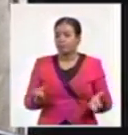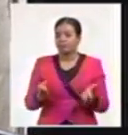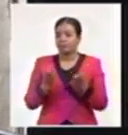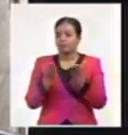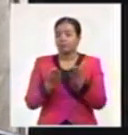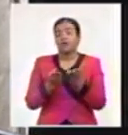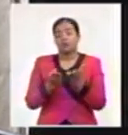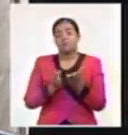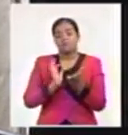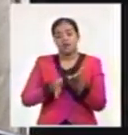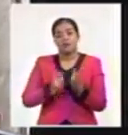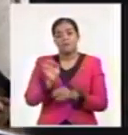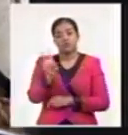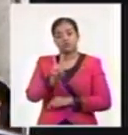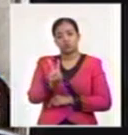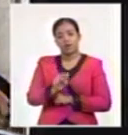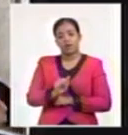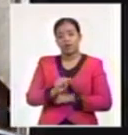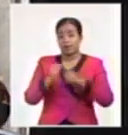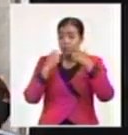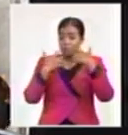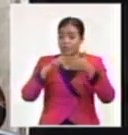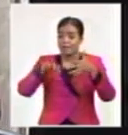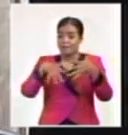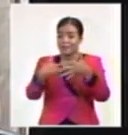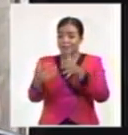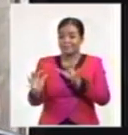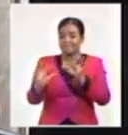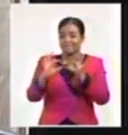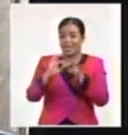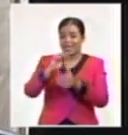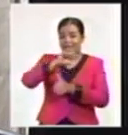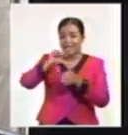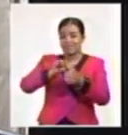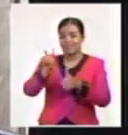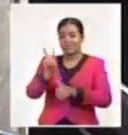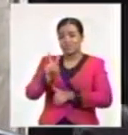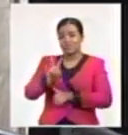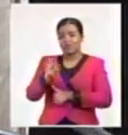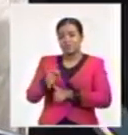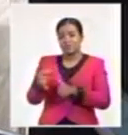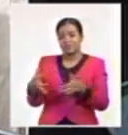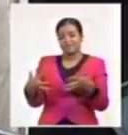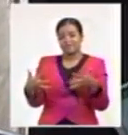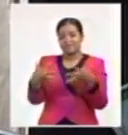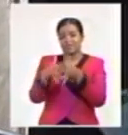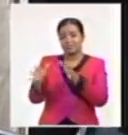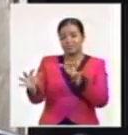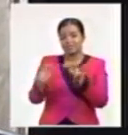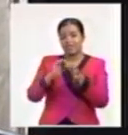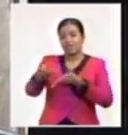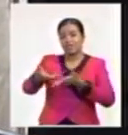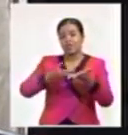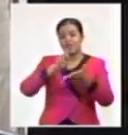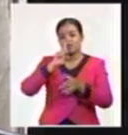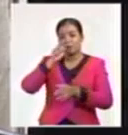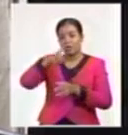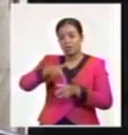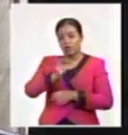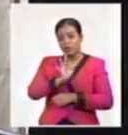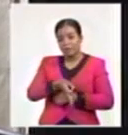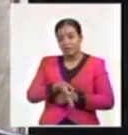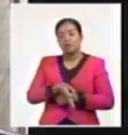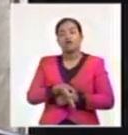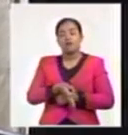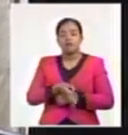Venezuela, bueno, la importancia de Petrocaribe, pero también desde Petrocaribe la importancia de lo social que entraña Petrocaribe y el reflejo